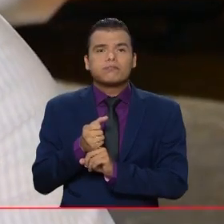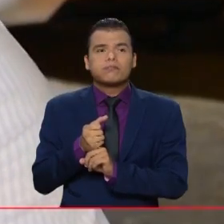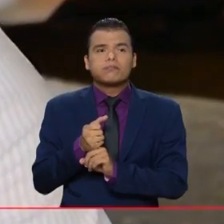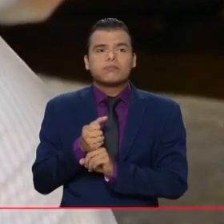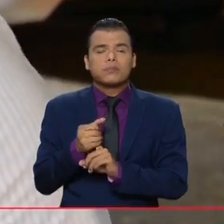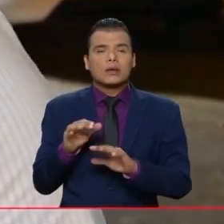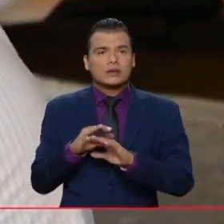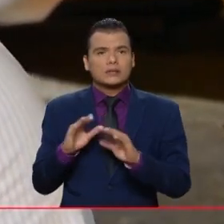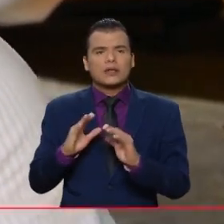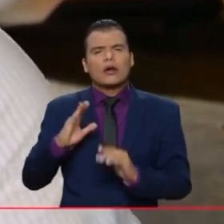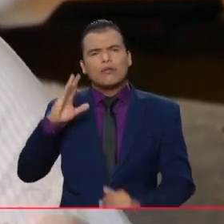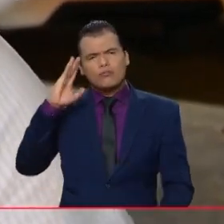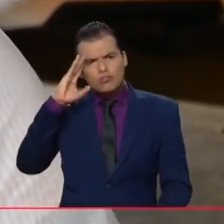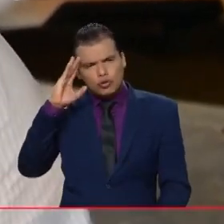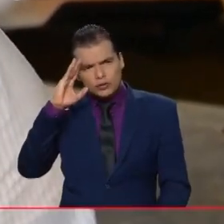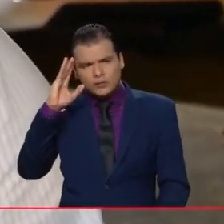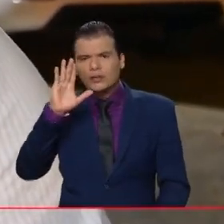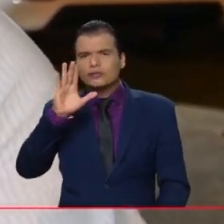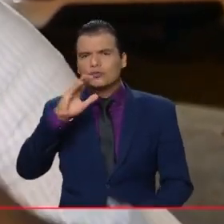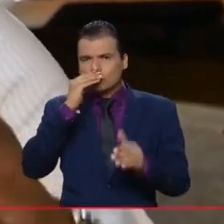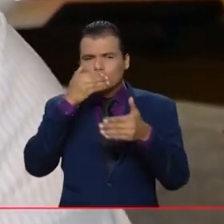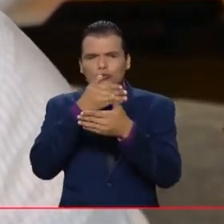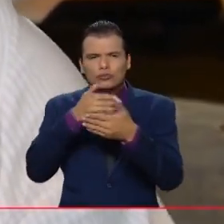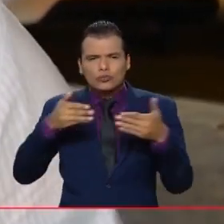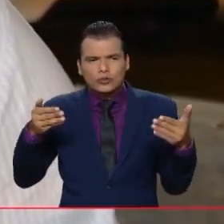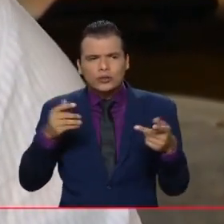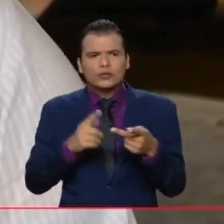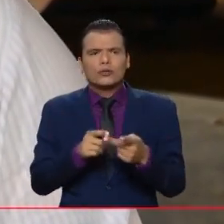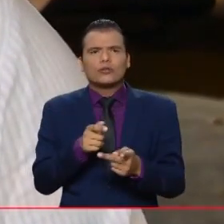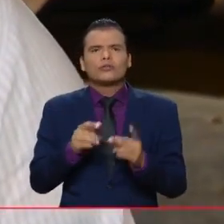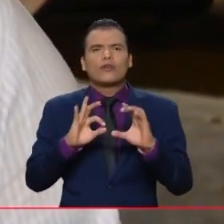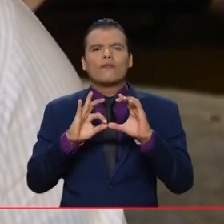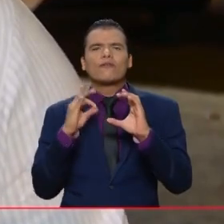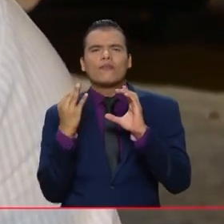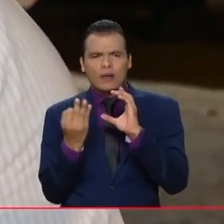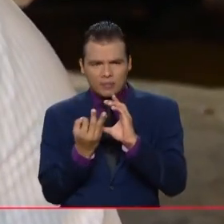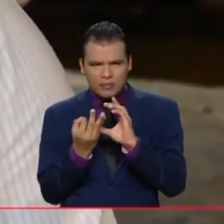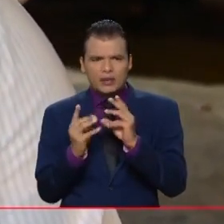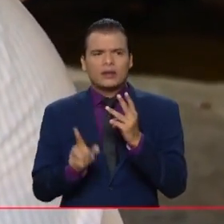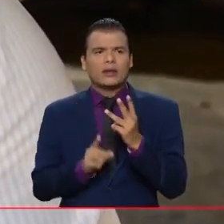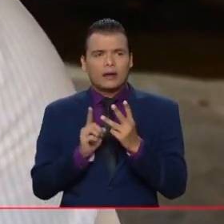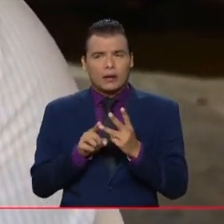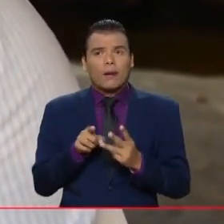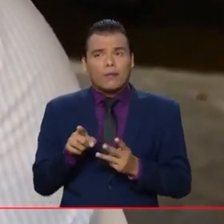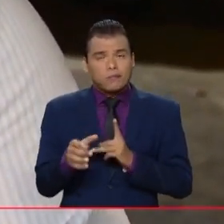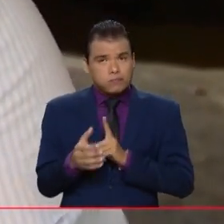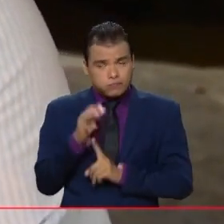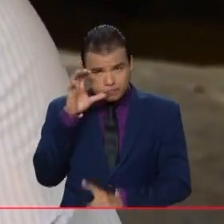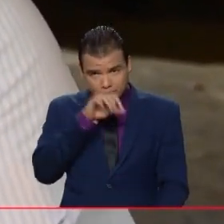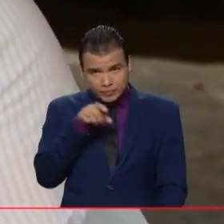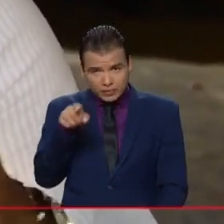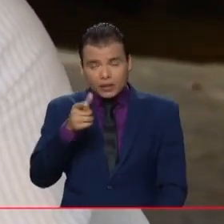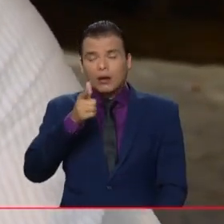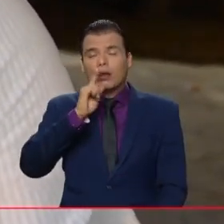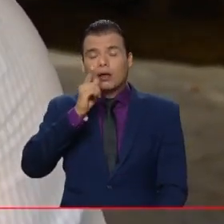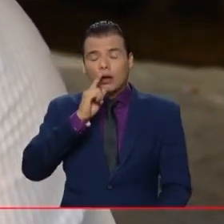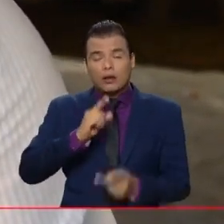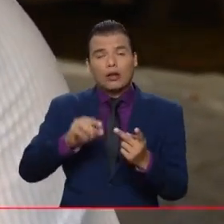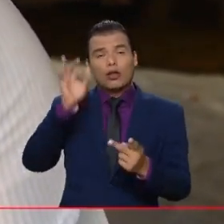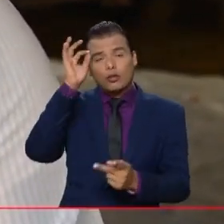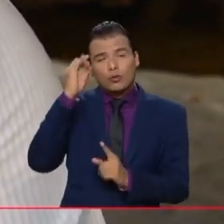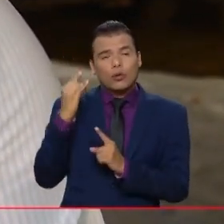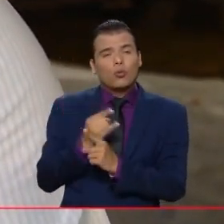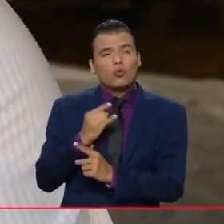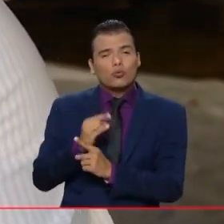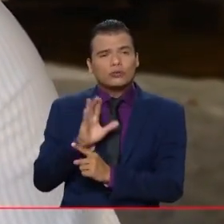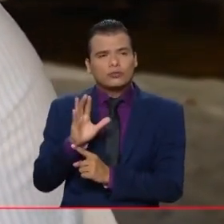Ingresamos con policía, policía infancia y adolescencia, comisaría de familia, encontramos consumo de licor, consumo de sustancias psicoactivas,